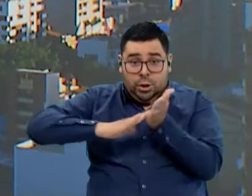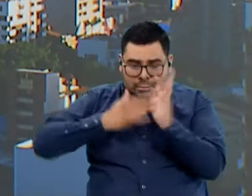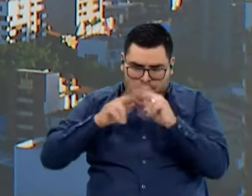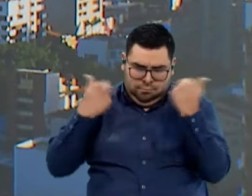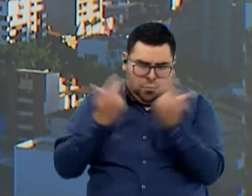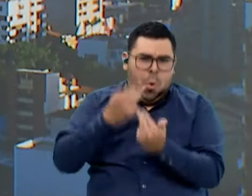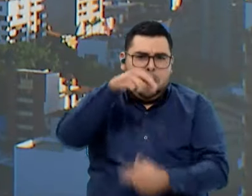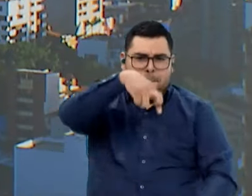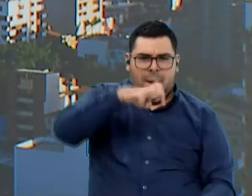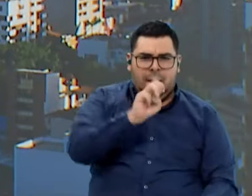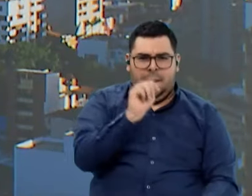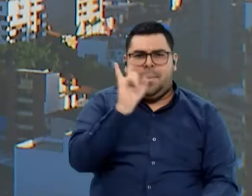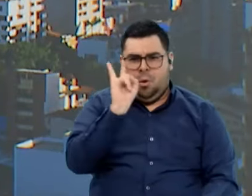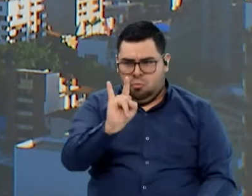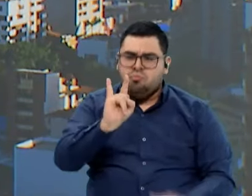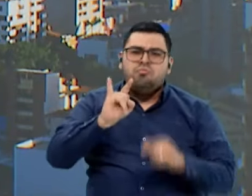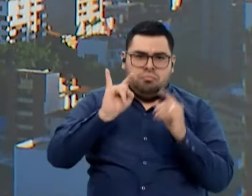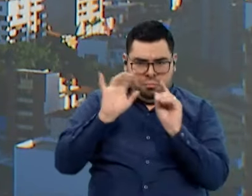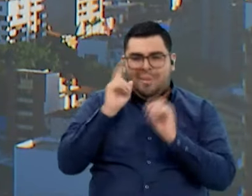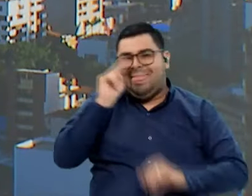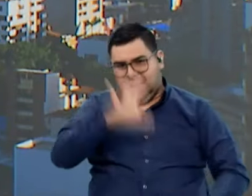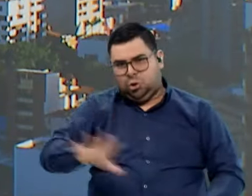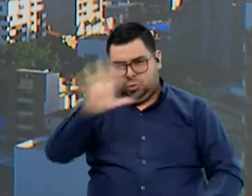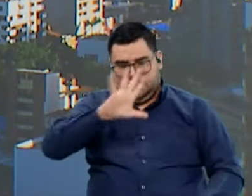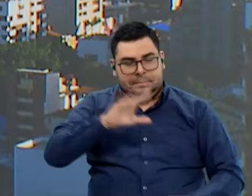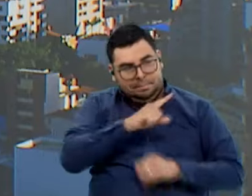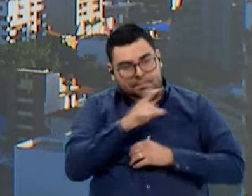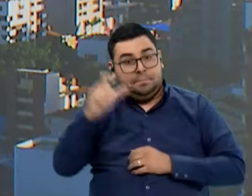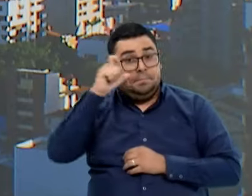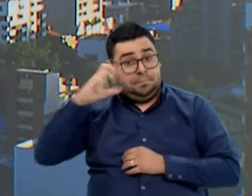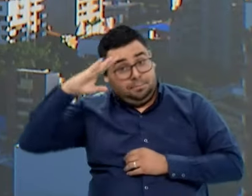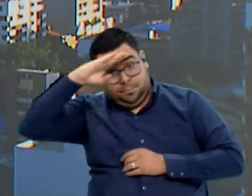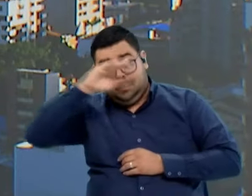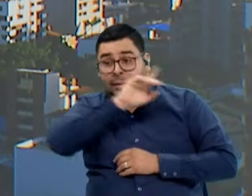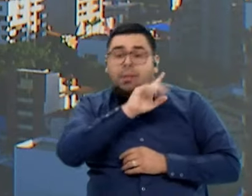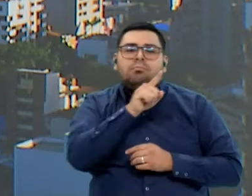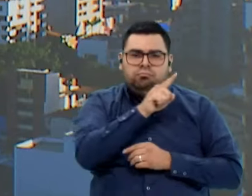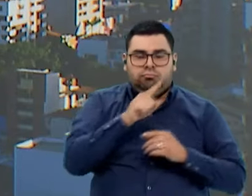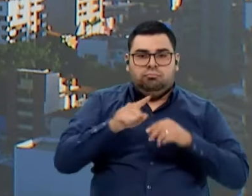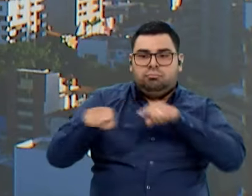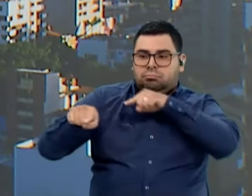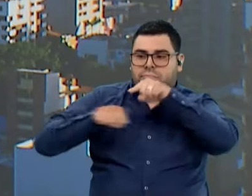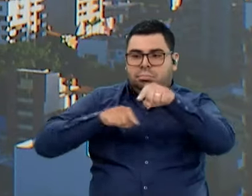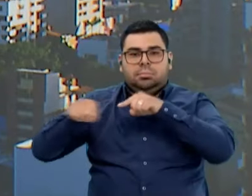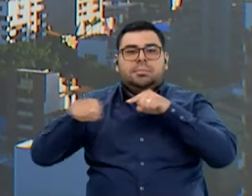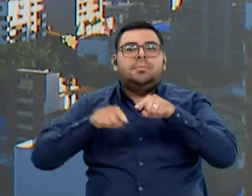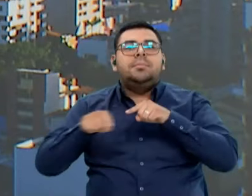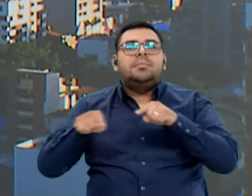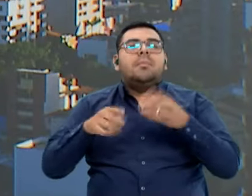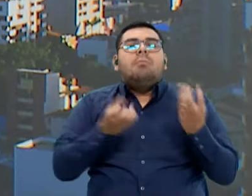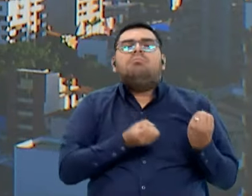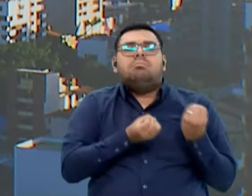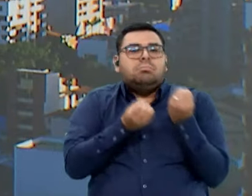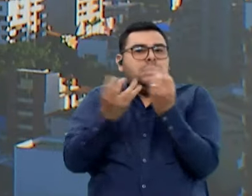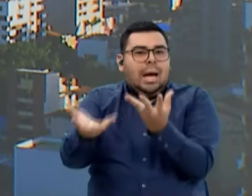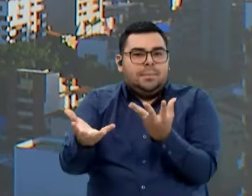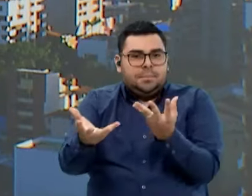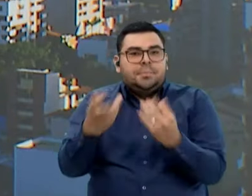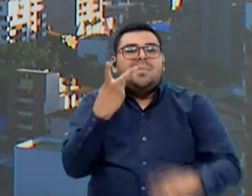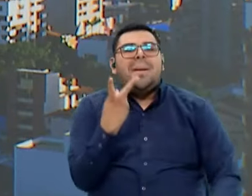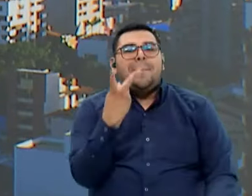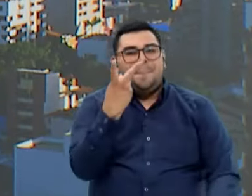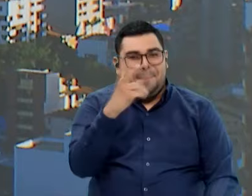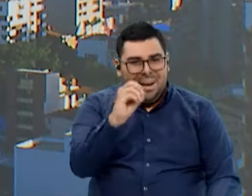del gobierno nacional, en cabeza de nuestro presidente Gustavo Petro, vamos a entregar 20 carrotanques para